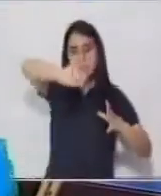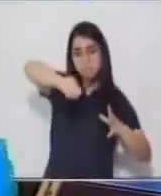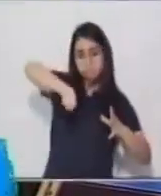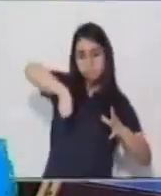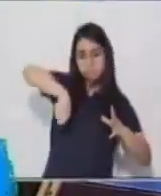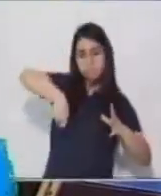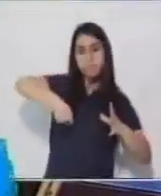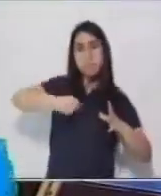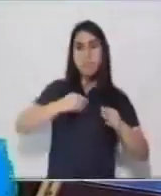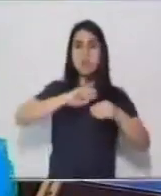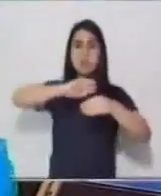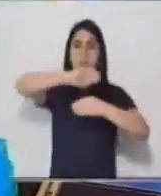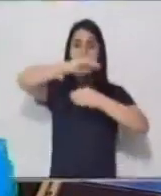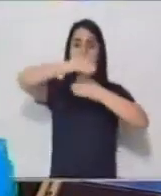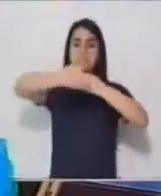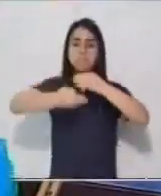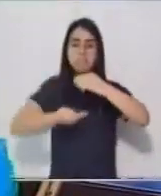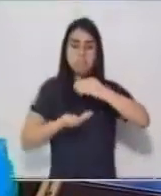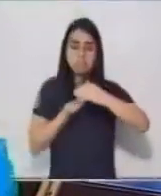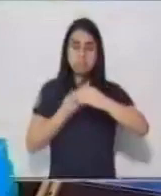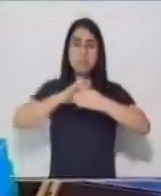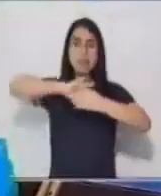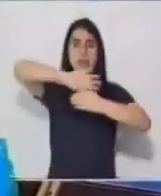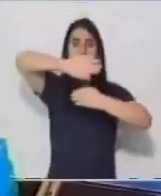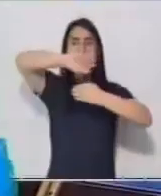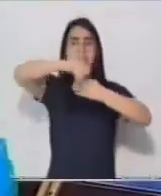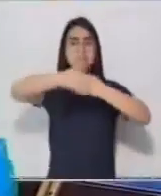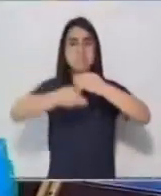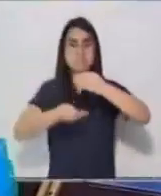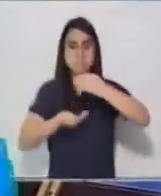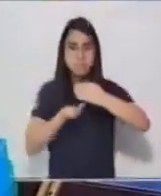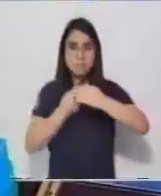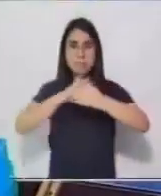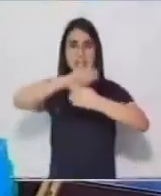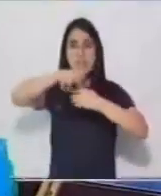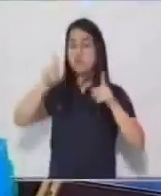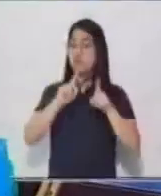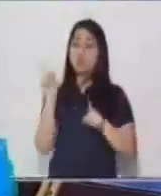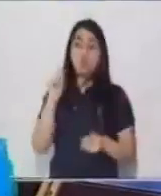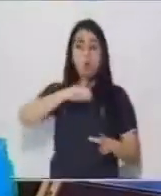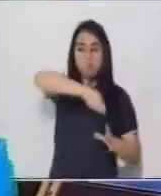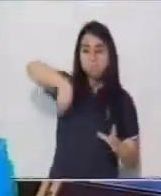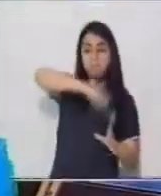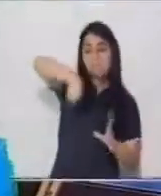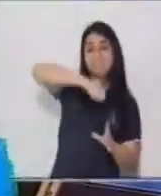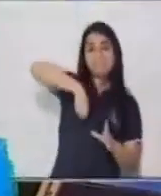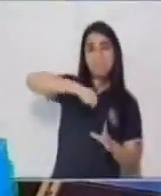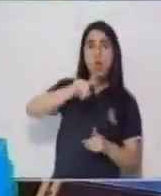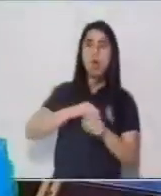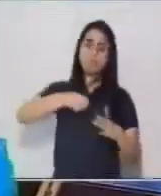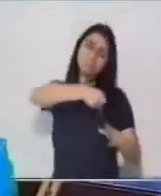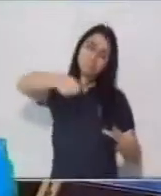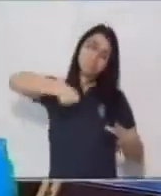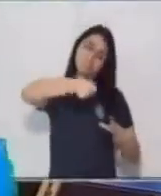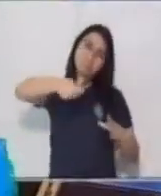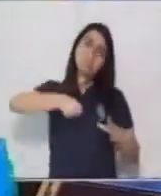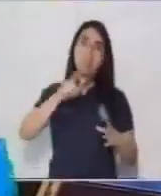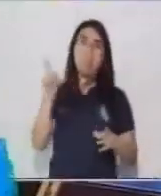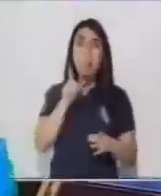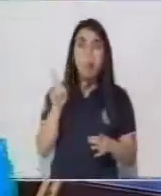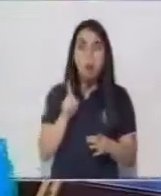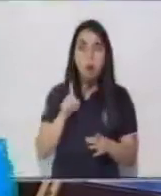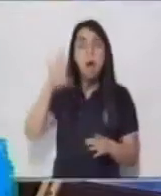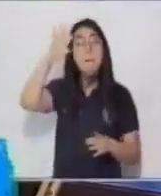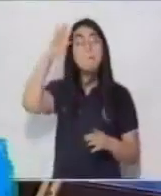envolver la harina con la mezcla del huevo. No lo puedo hacer así ni con la batidora. ¿Por qué?